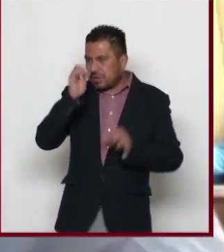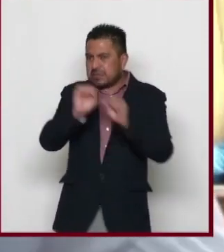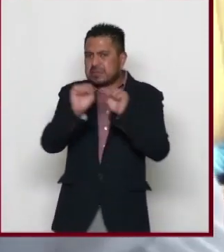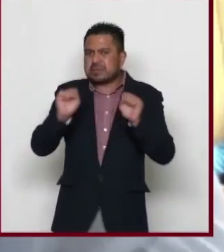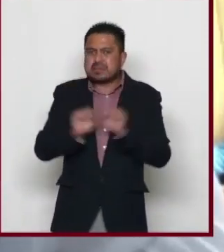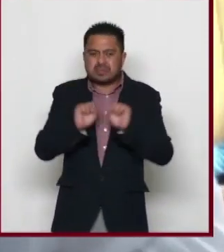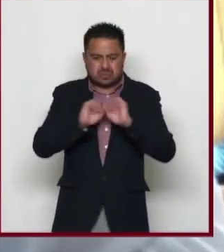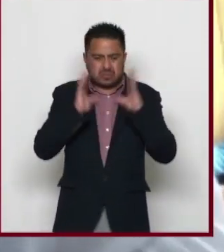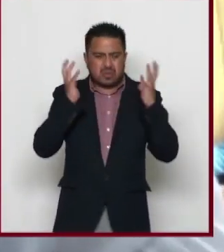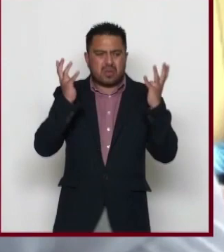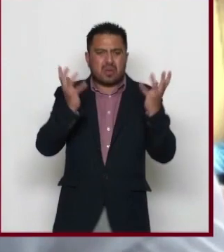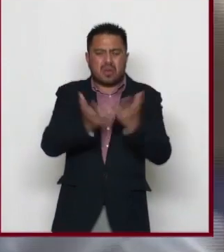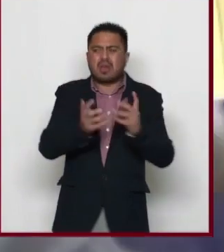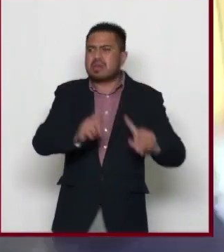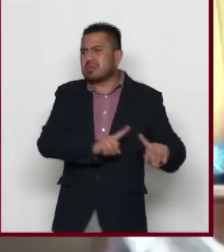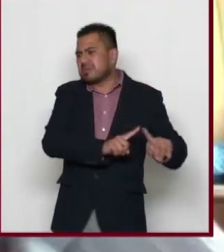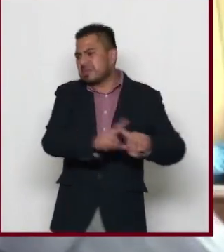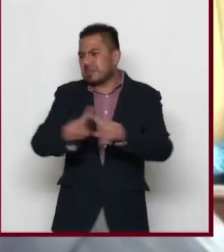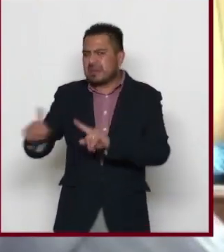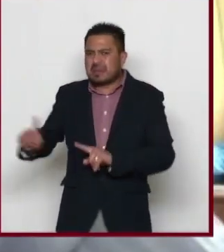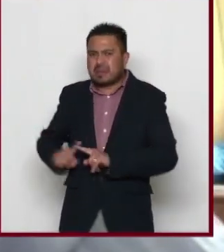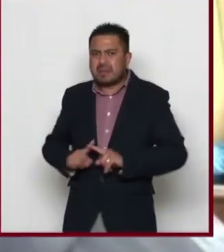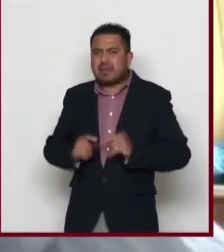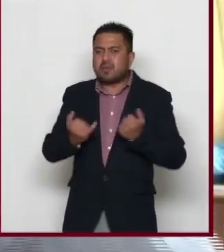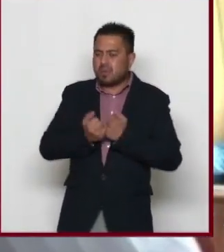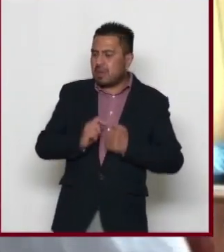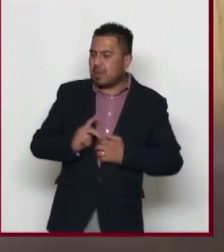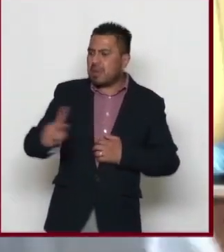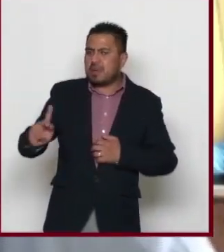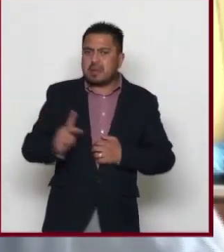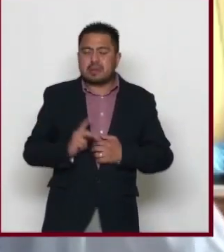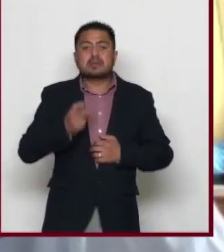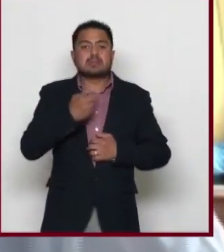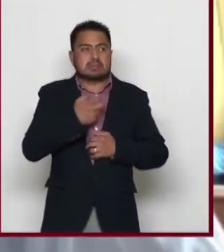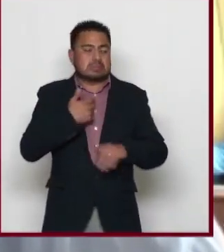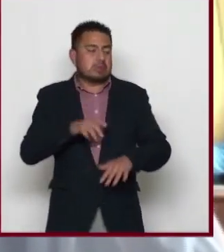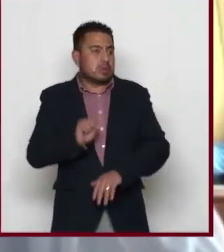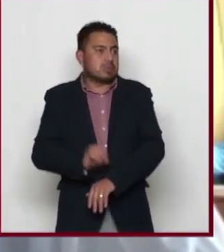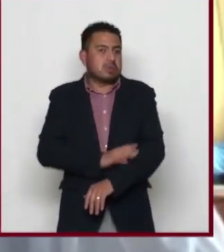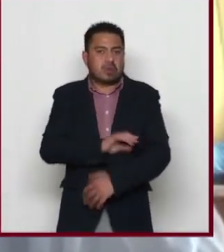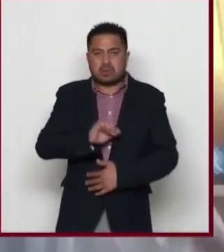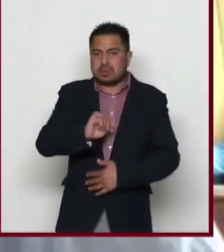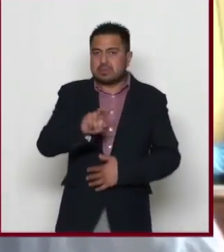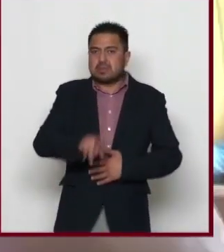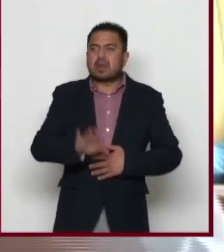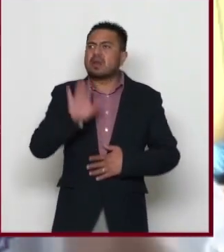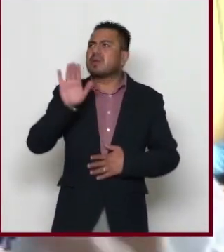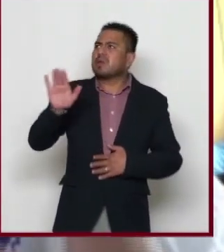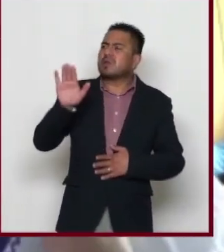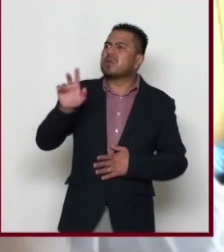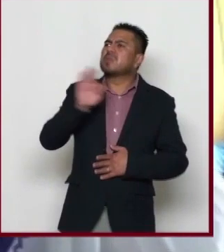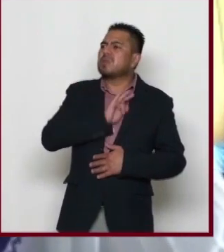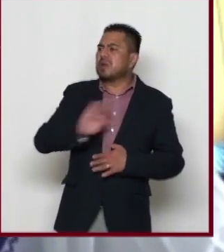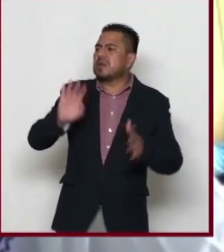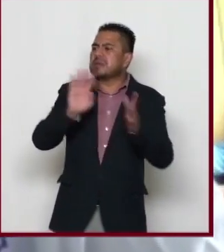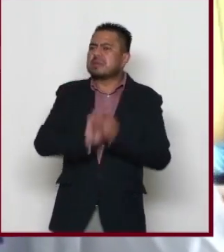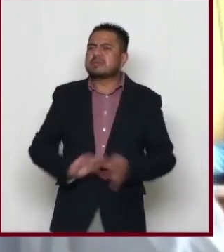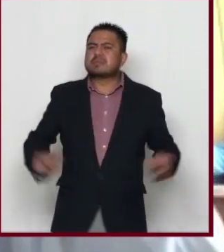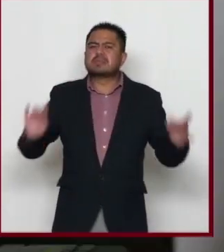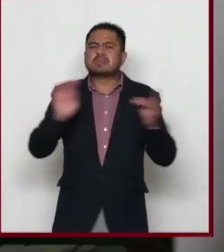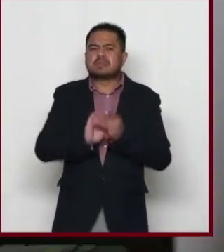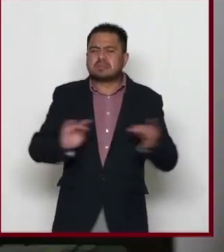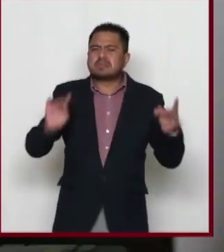más de 4.000 exoplanetas, se han conocido unos sistemas planetarios completamente diferentes a los de nosotros y eso también es